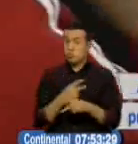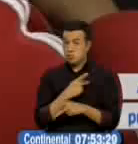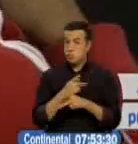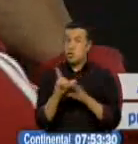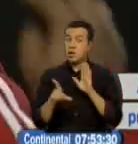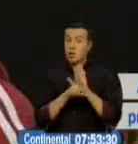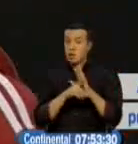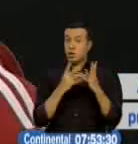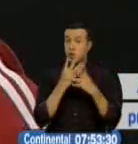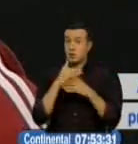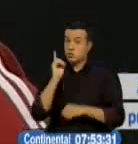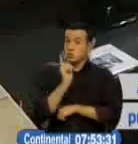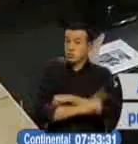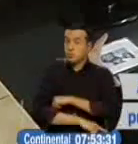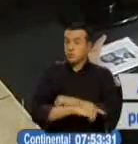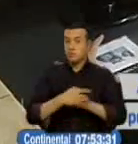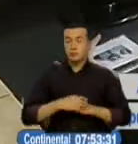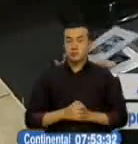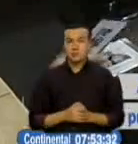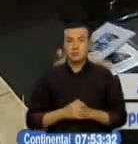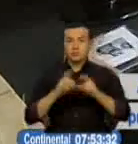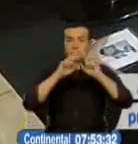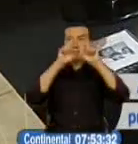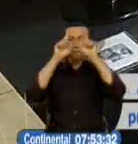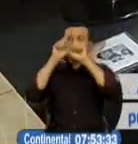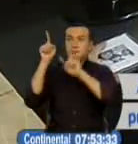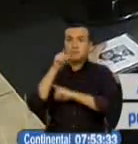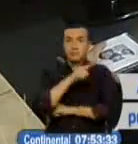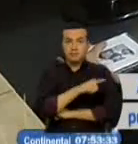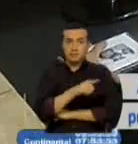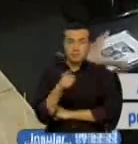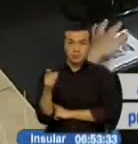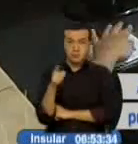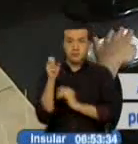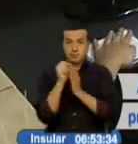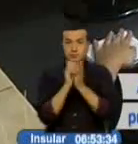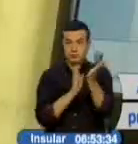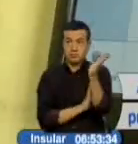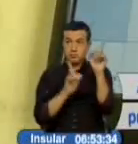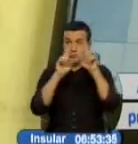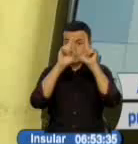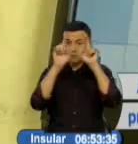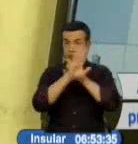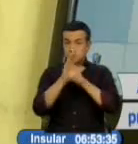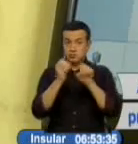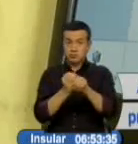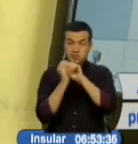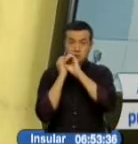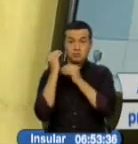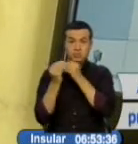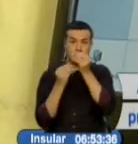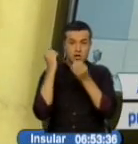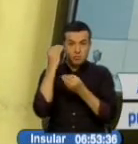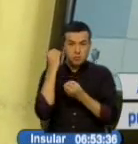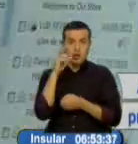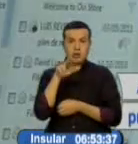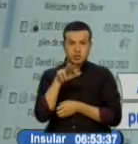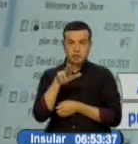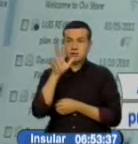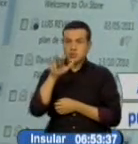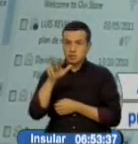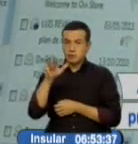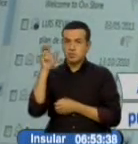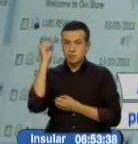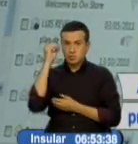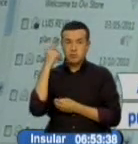Código Orgánico Integral Penal. Las empresas o proveedores, dice el proyecto, tendrán la obligación de elaborar un informe trimestral, el